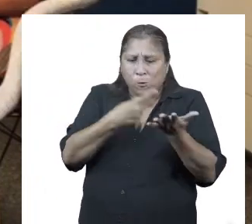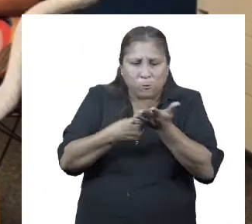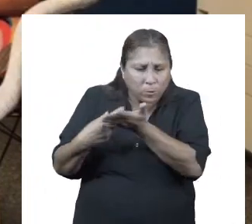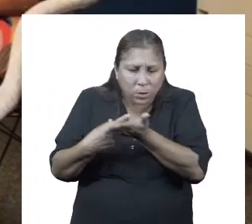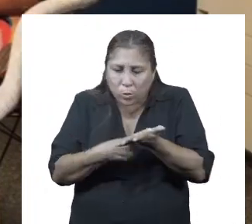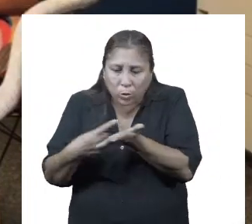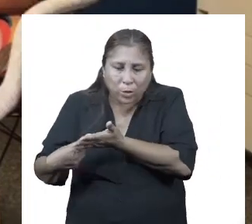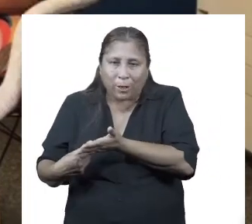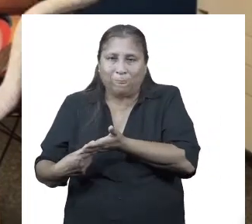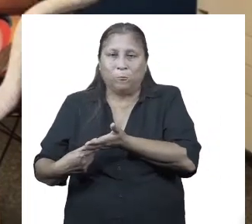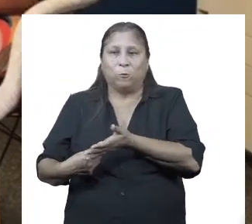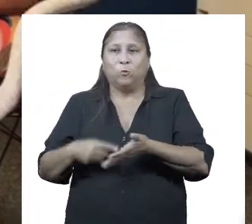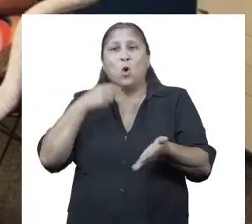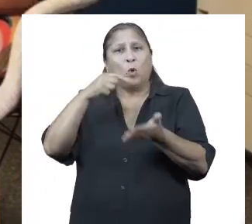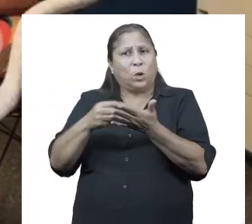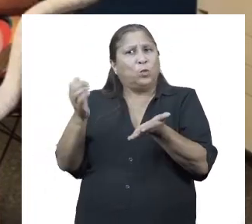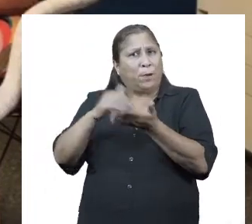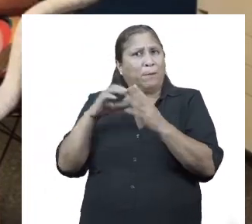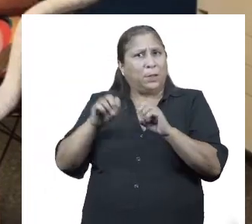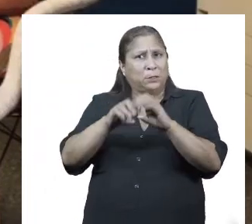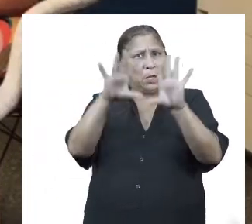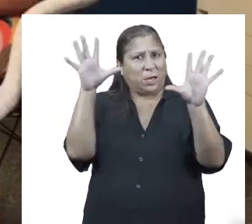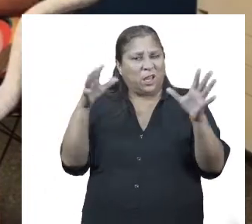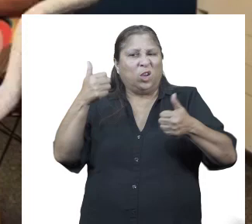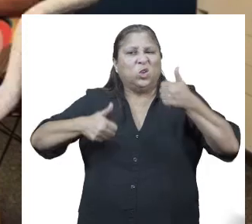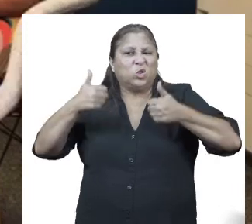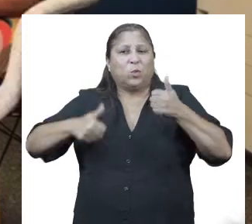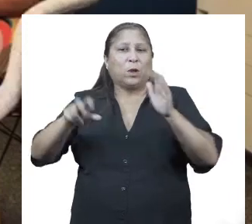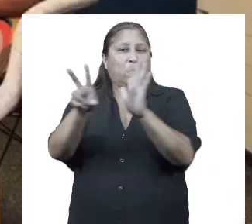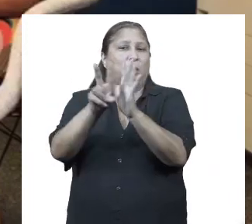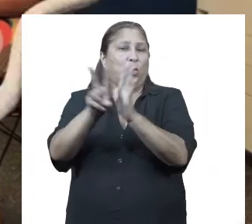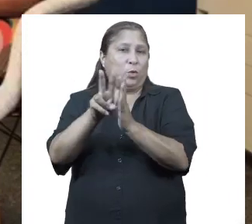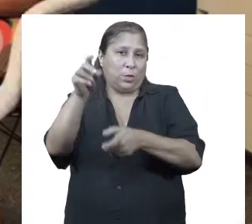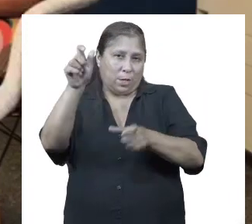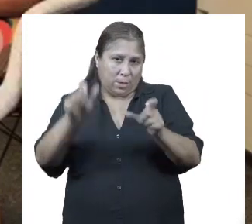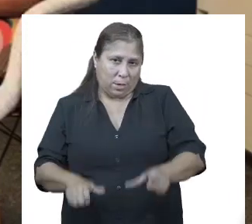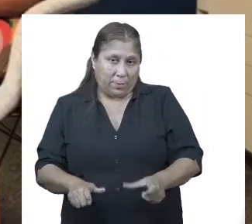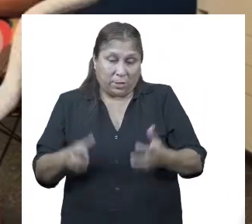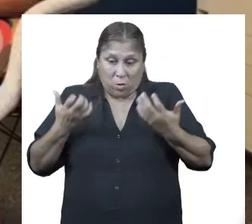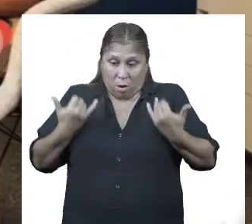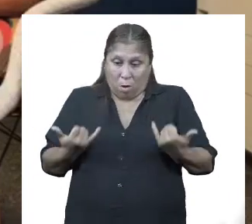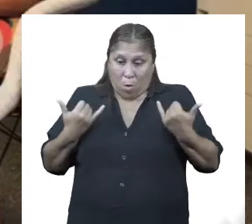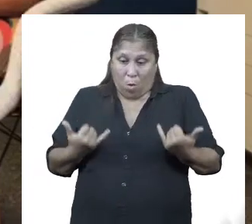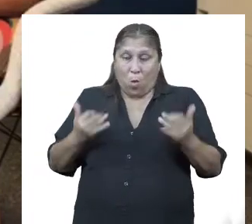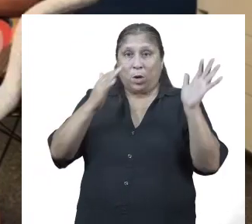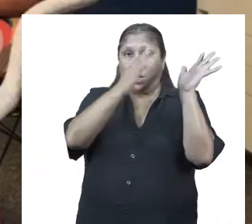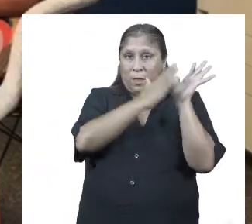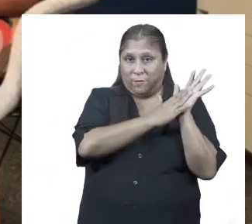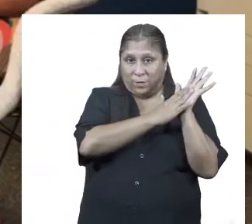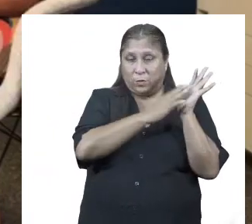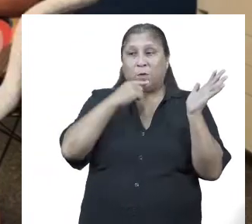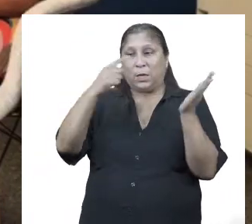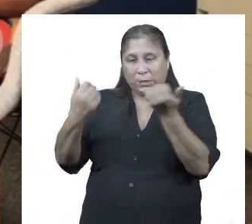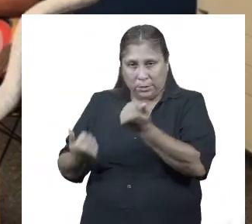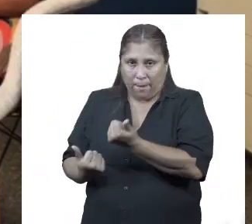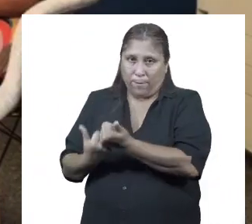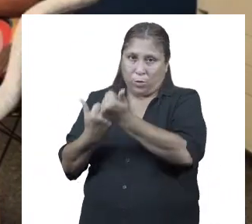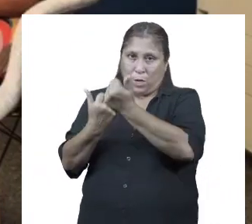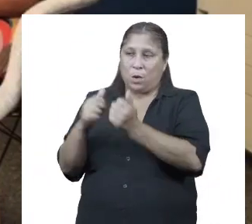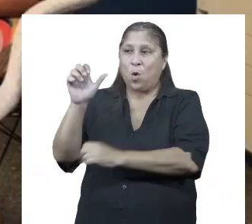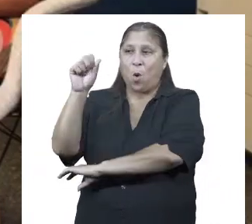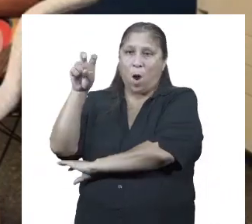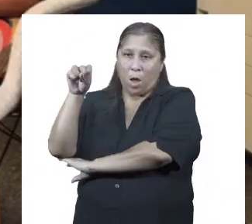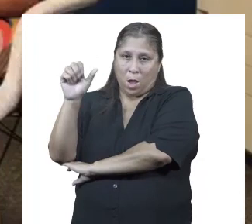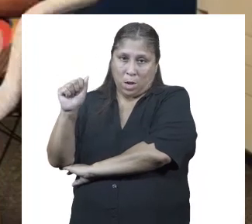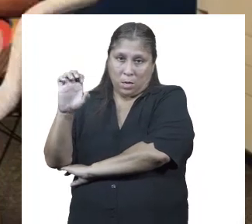discutiendo aquellos casos en donde hay una mayor claridad sobre cuál es la voluntad de la persona. Al día de hoy, la Defensoría del Pueblo está apoyando el